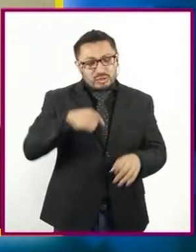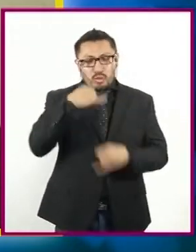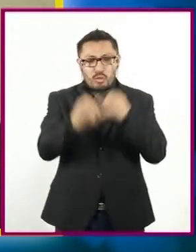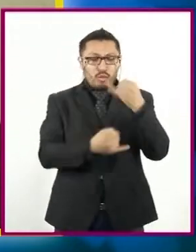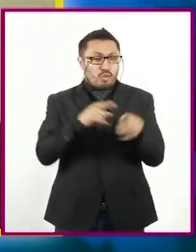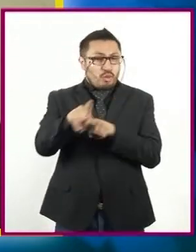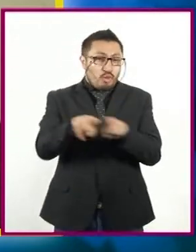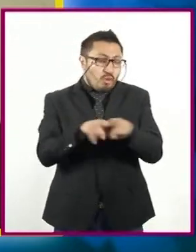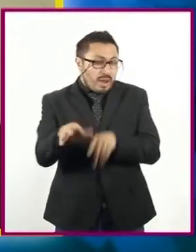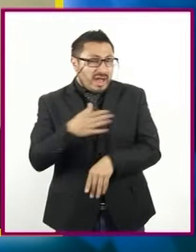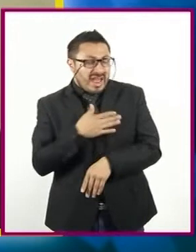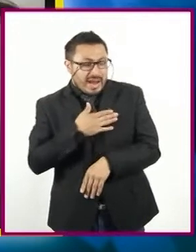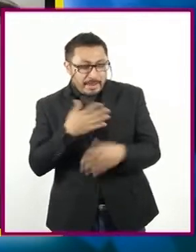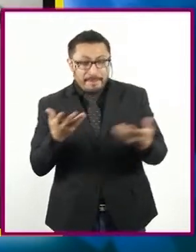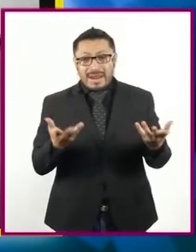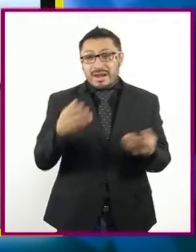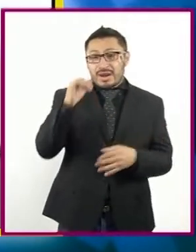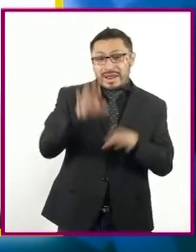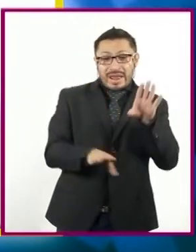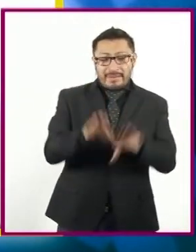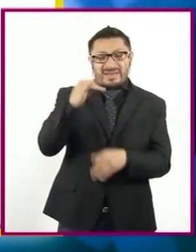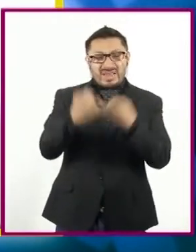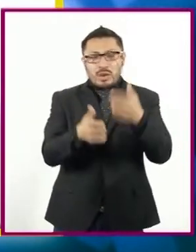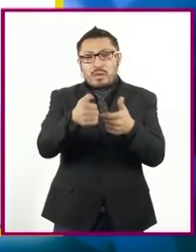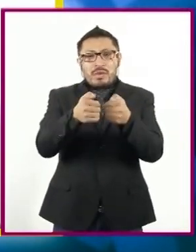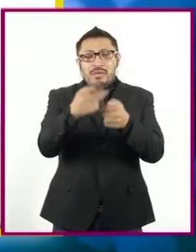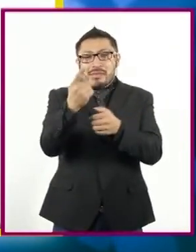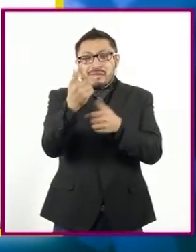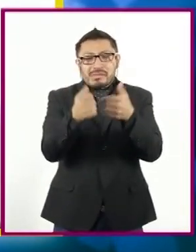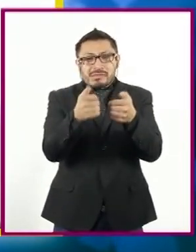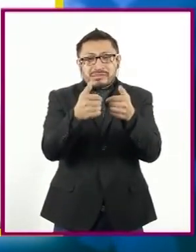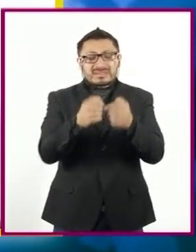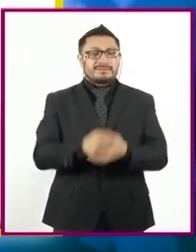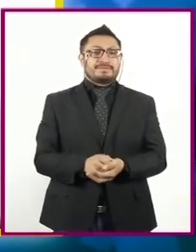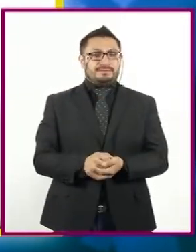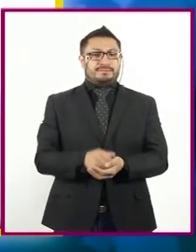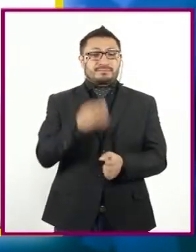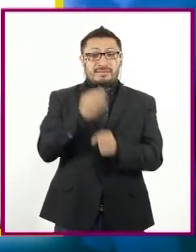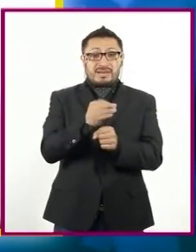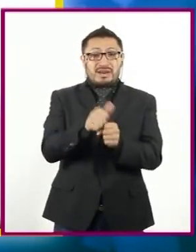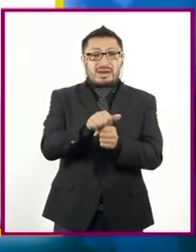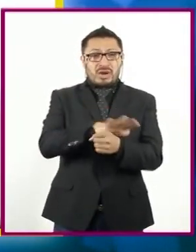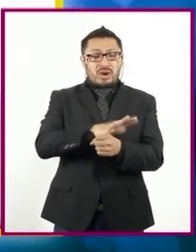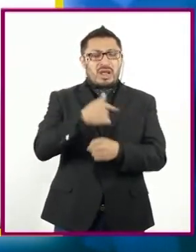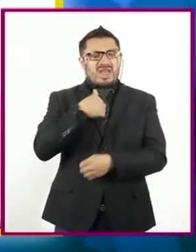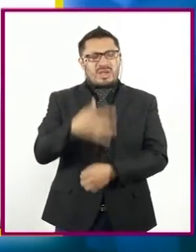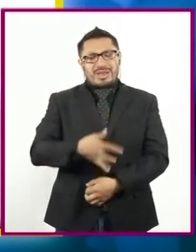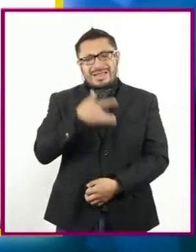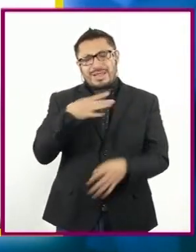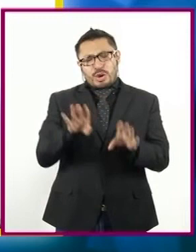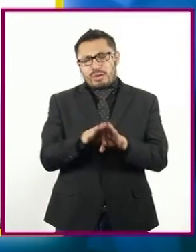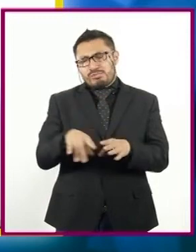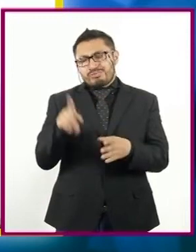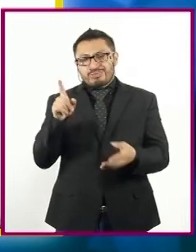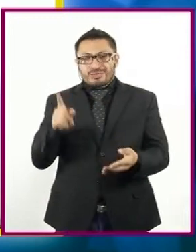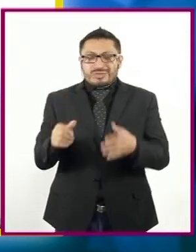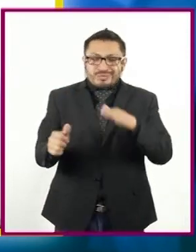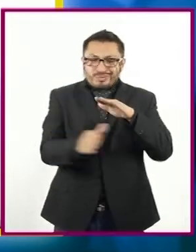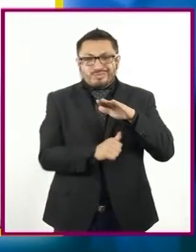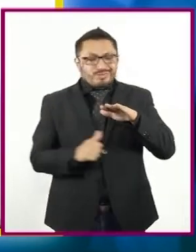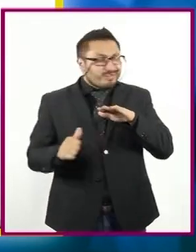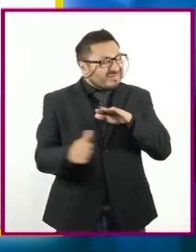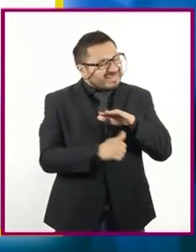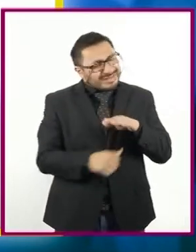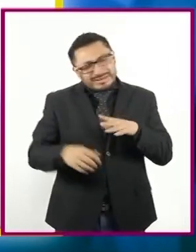hermano y a veces juego videojuegos. En esta pandemia me he sentido encerrada, a